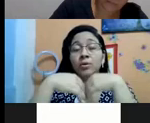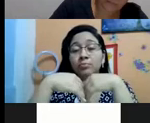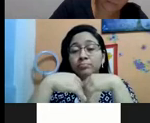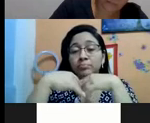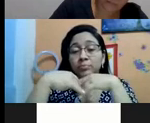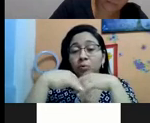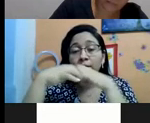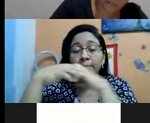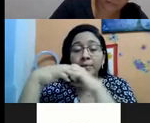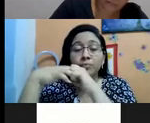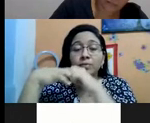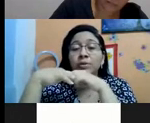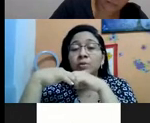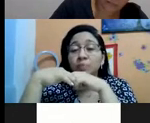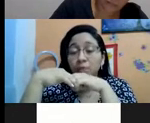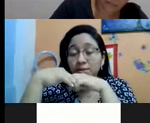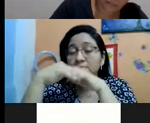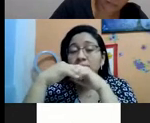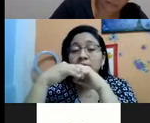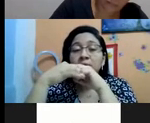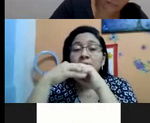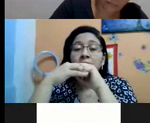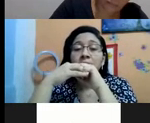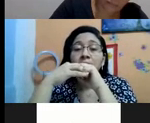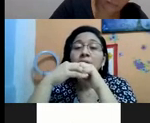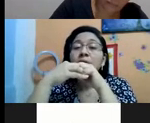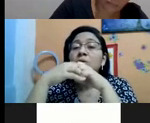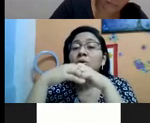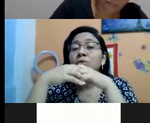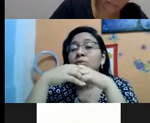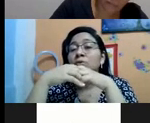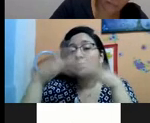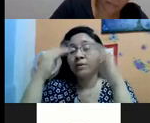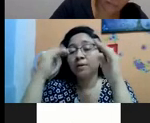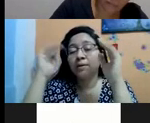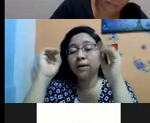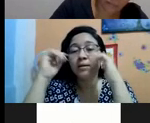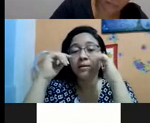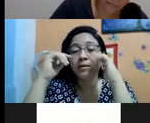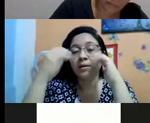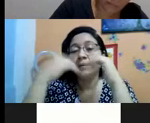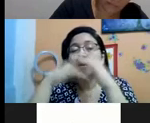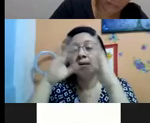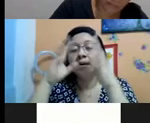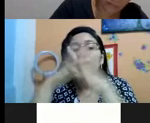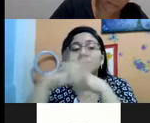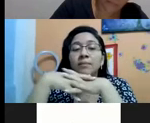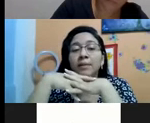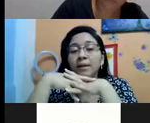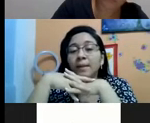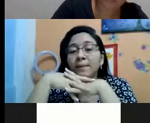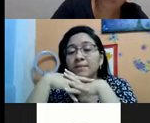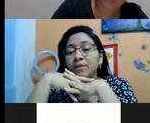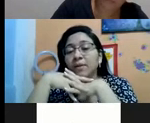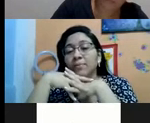ver con dudas, preguntas o inquietudes. Y otros que ya vayan, que vayan generando ya de